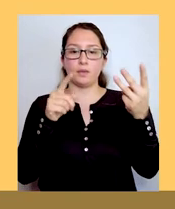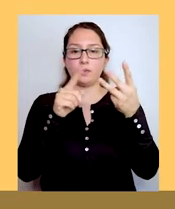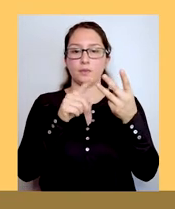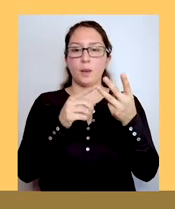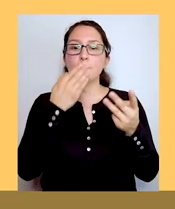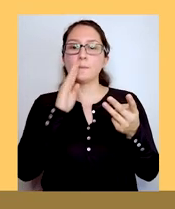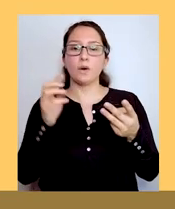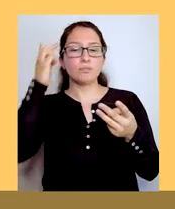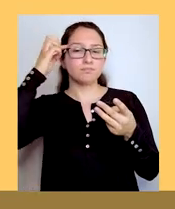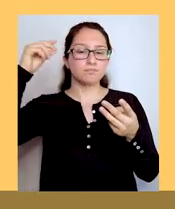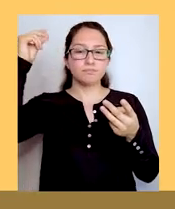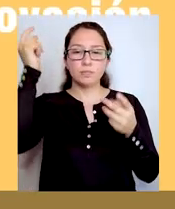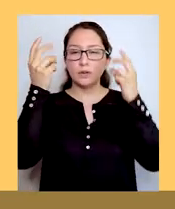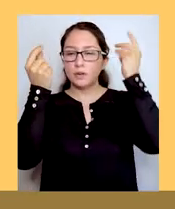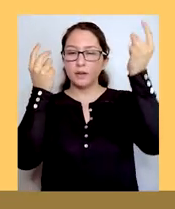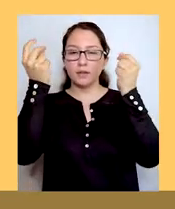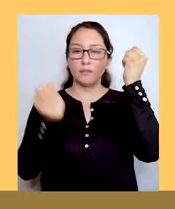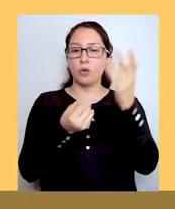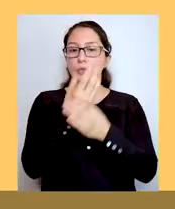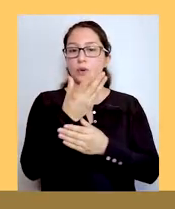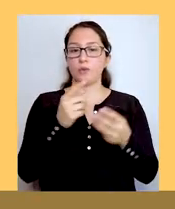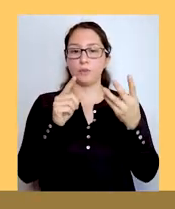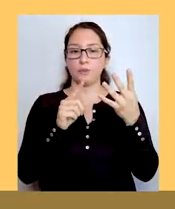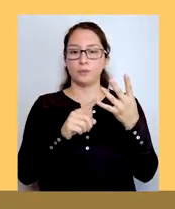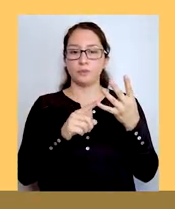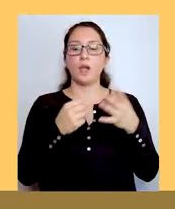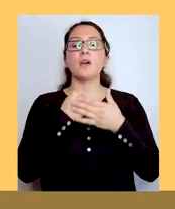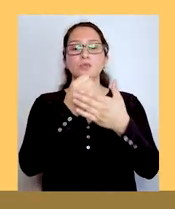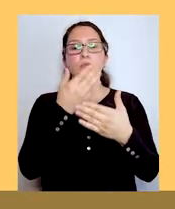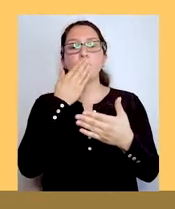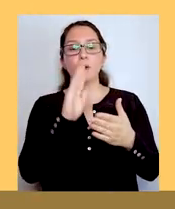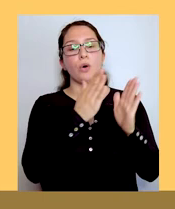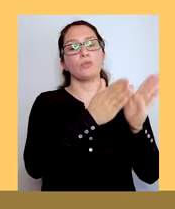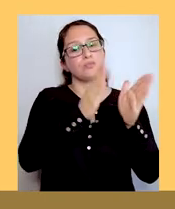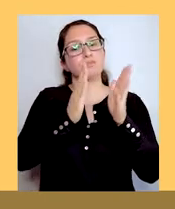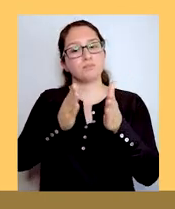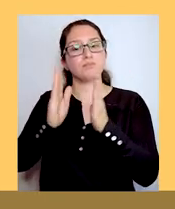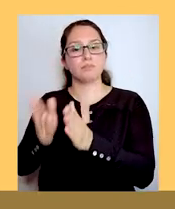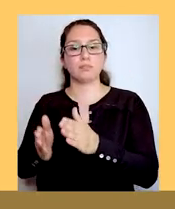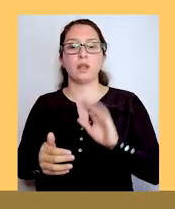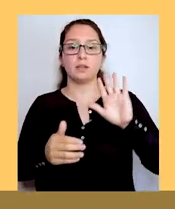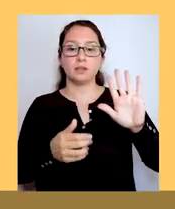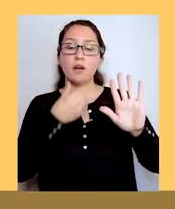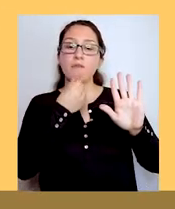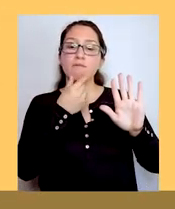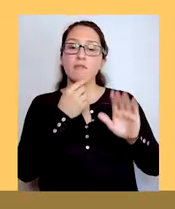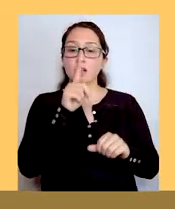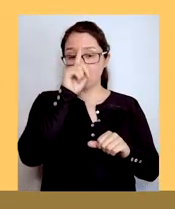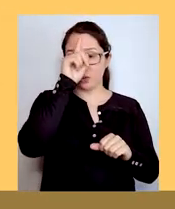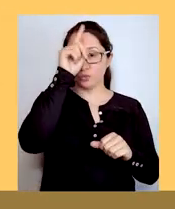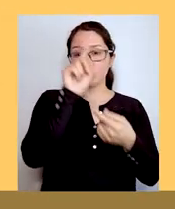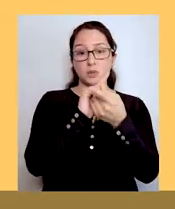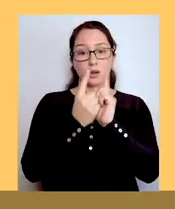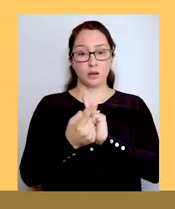pensamiento creativo y la innovación, contribuir a realizar mejoras en la estructura organizacional, facilitar